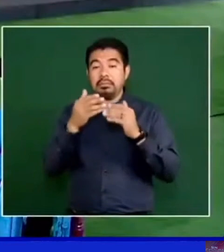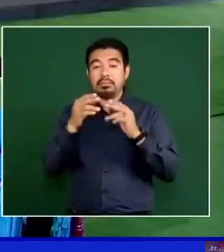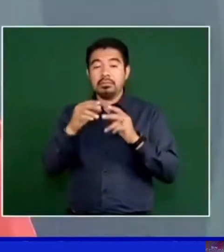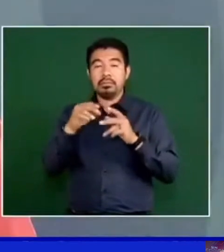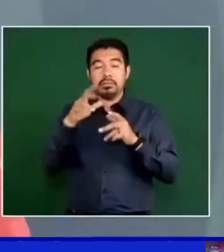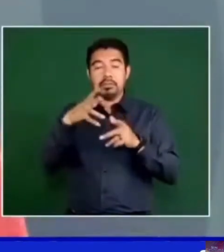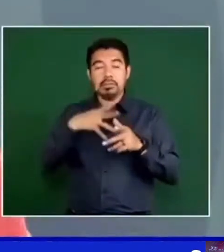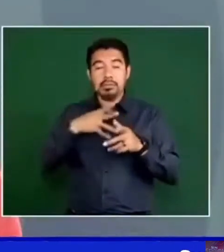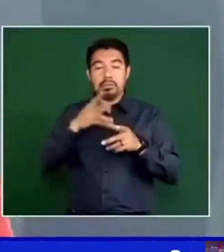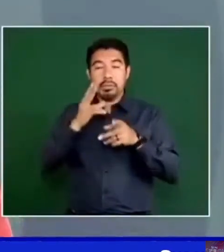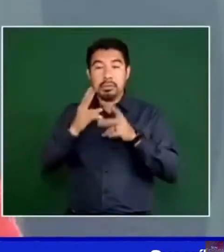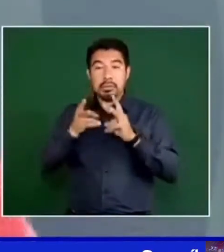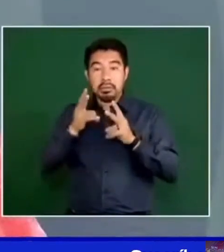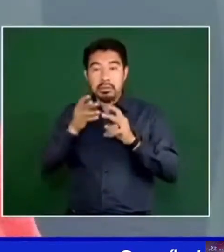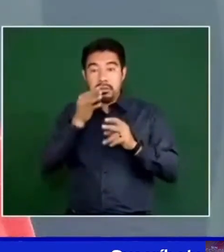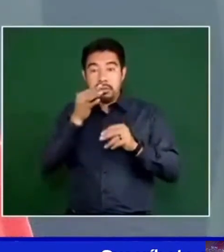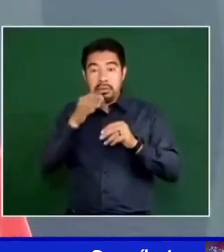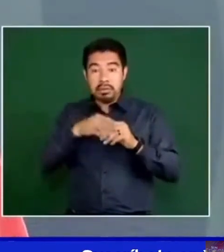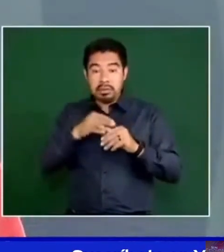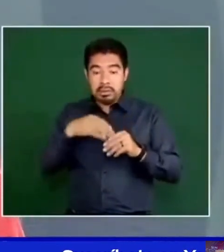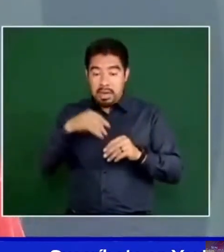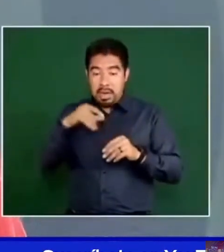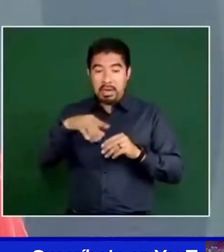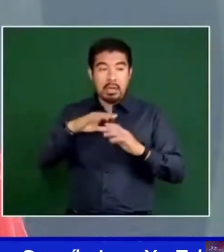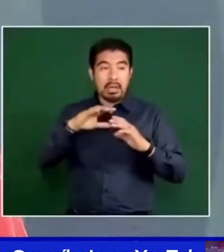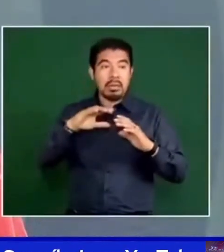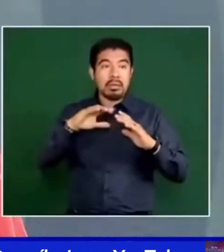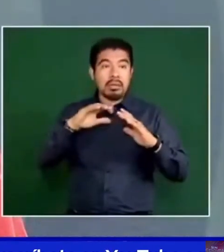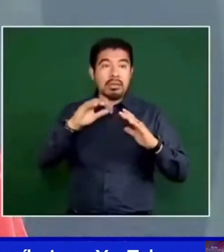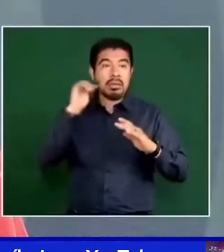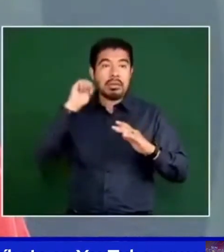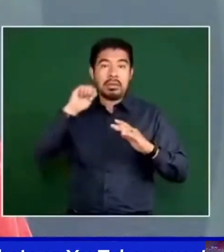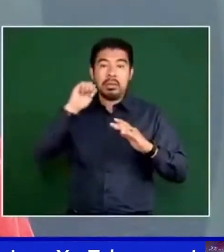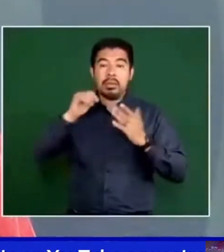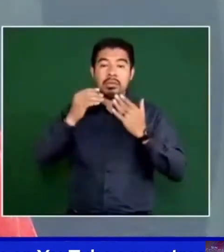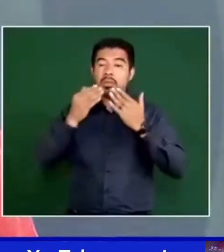antropólogo, pero si en Tabasco no hay indios.